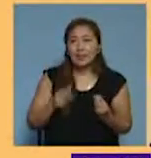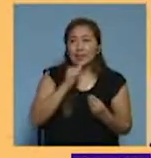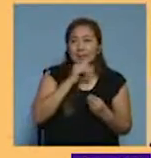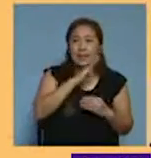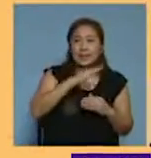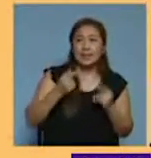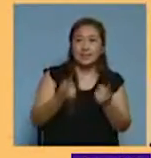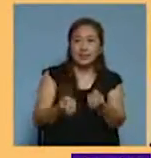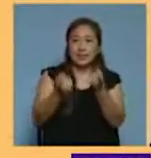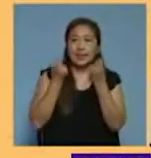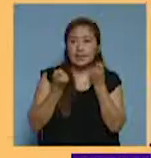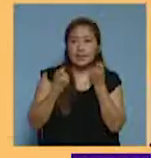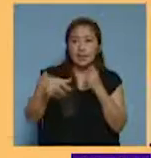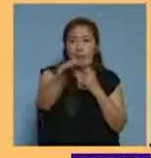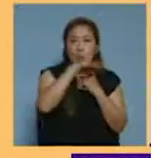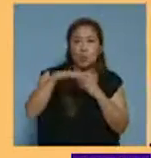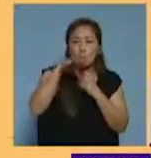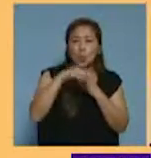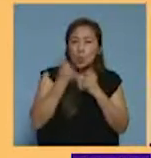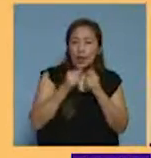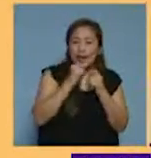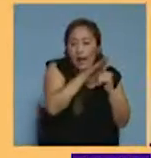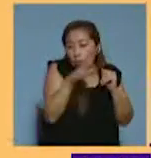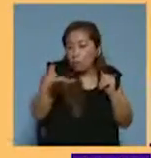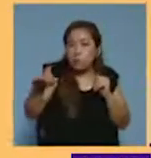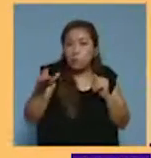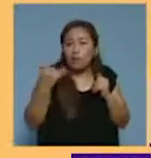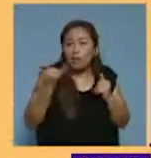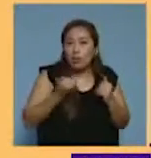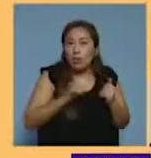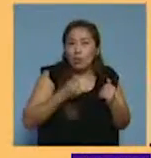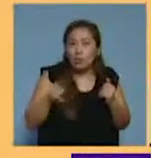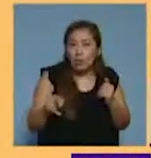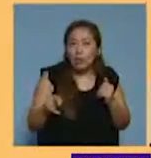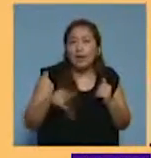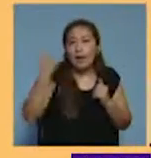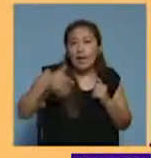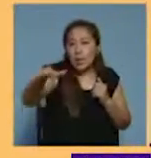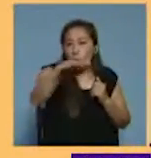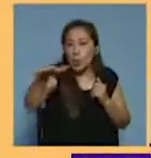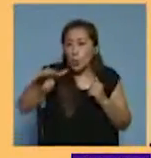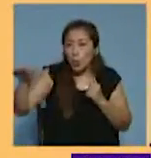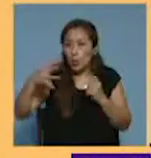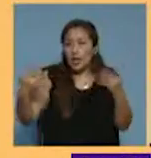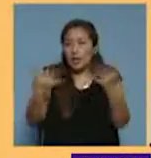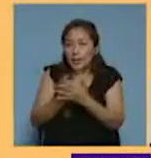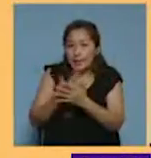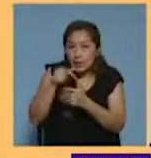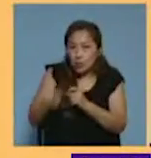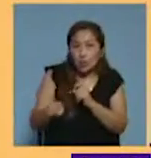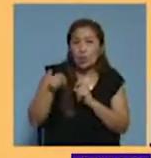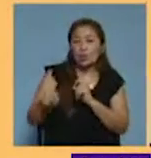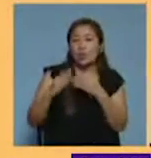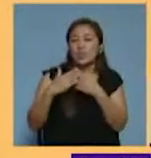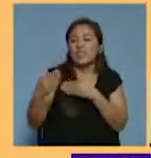necesita un lugar donde desagua entonces tenemos poblaciones que están afectadas porque están su situación frente a los